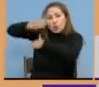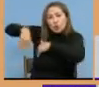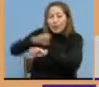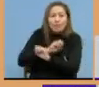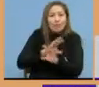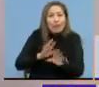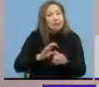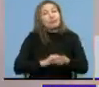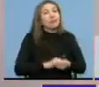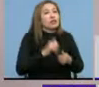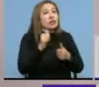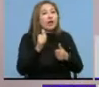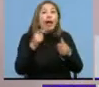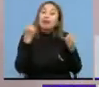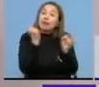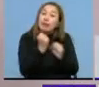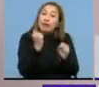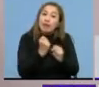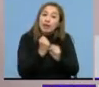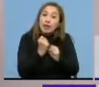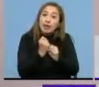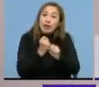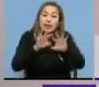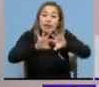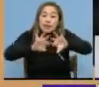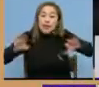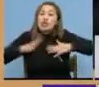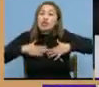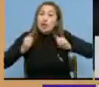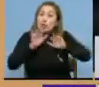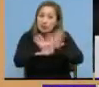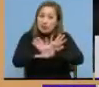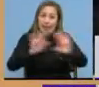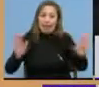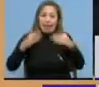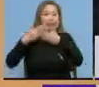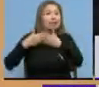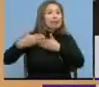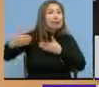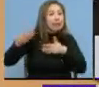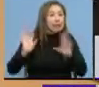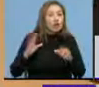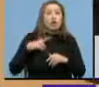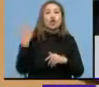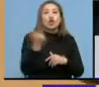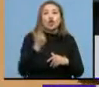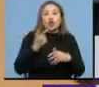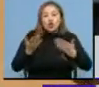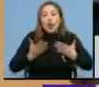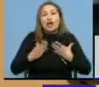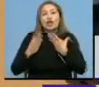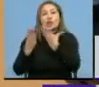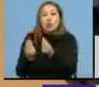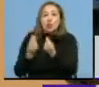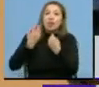bueno eso hay que trabajar que ya no pertenece a la salud utiliza si no es así es nosotros hacemos la contención y